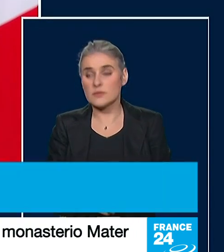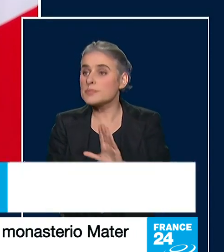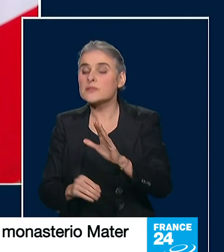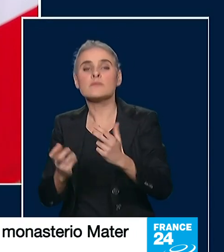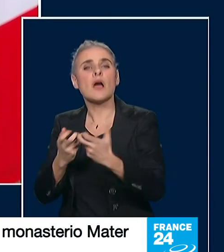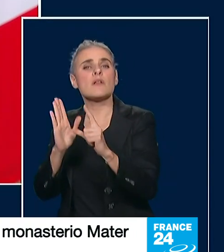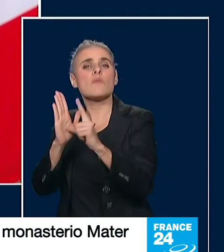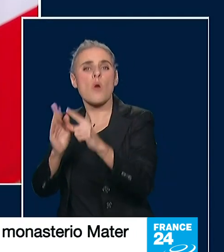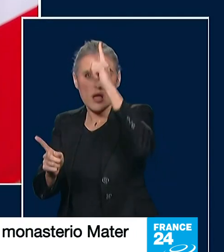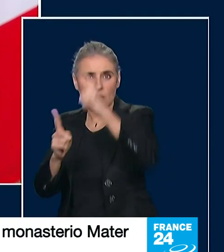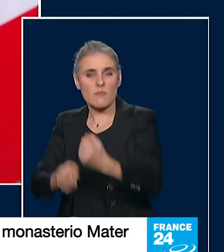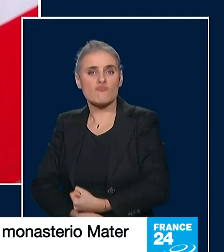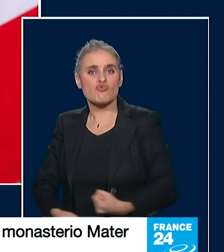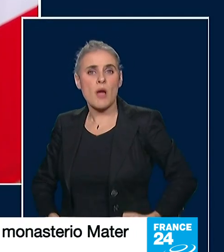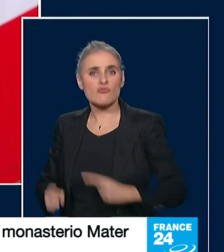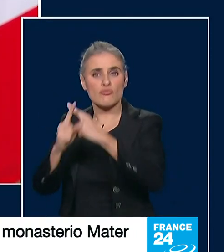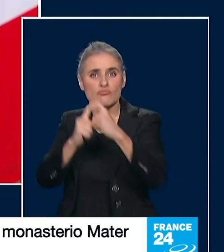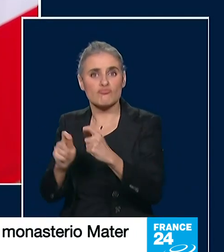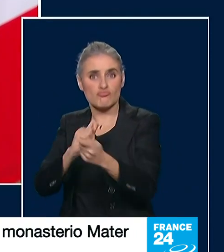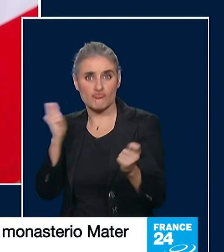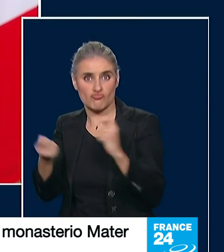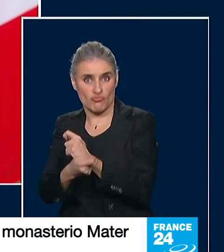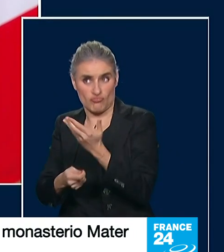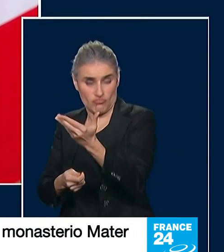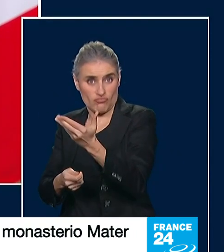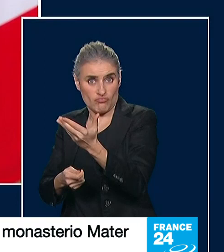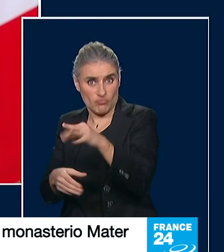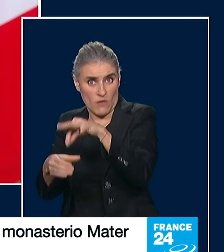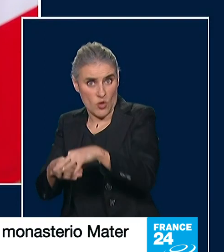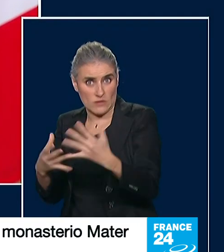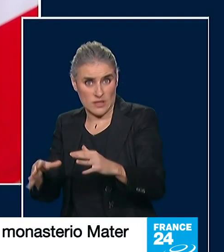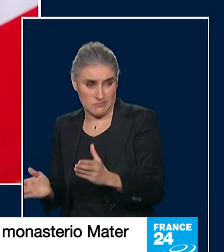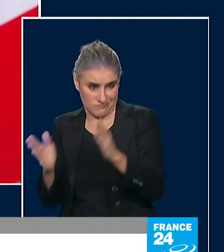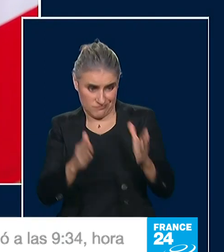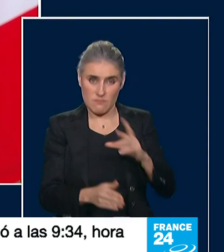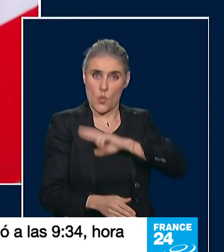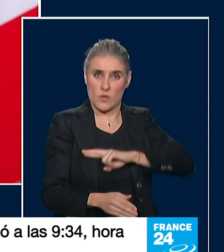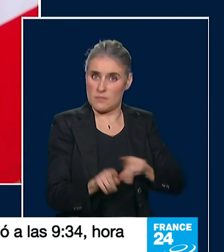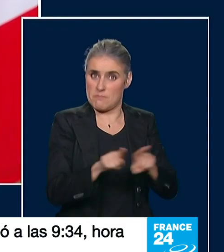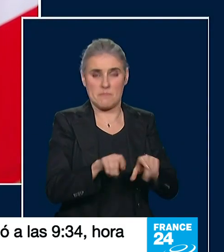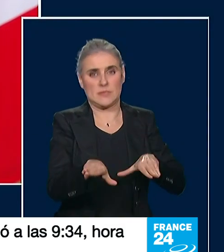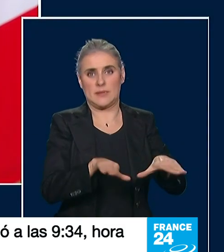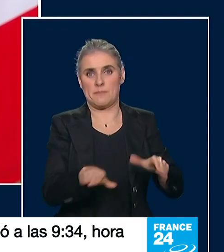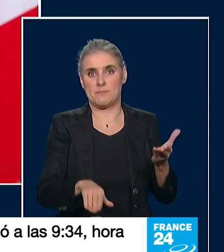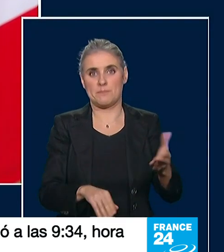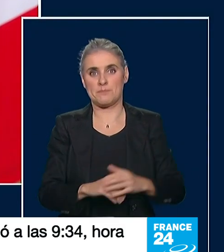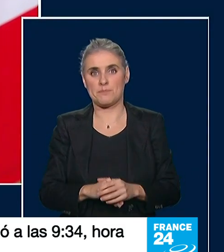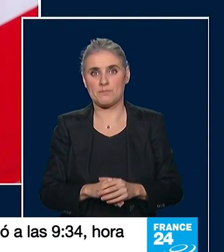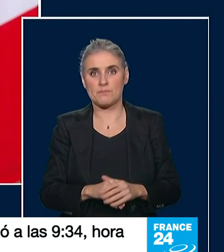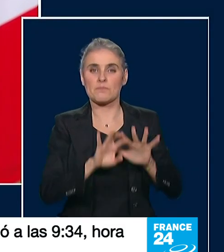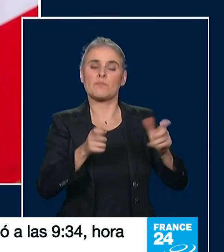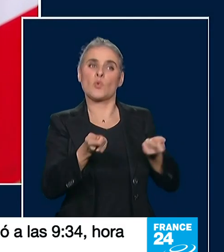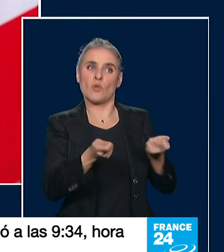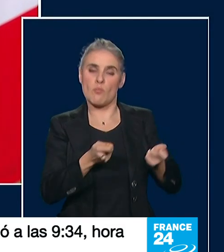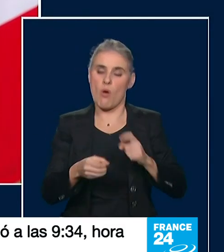sentido de la Reforma del seguro de desempleo también en el sentido de esta reforma en la que el gobierno los interlocutores sociales y el